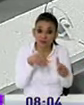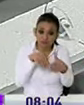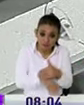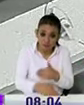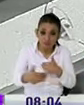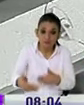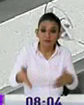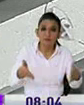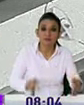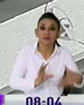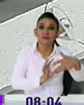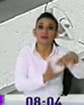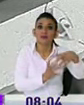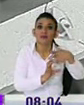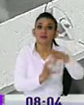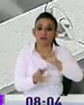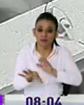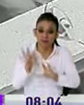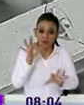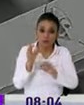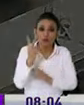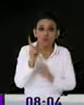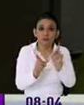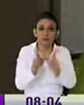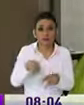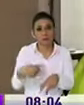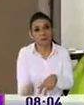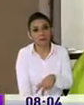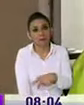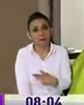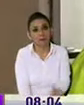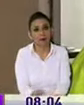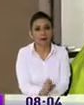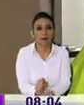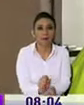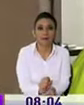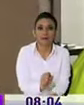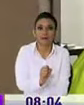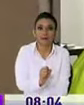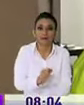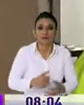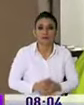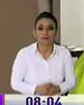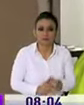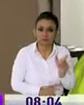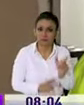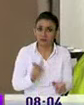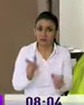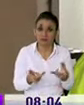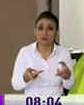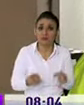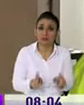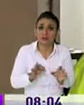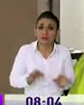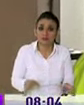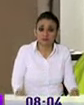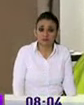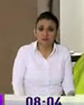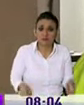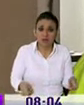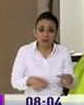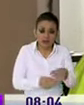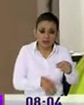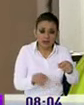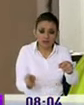lavandería y se topan con 2 personas botadas en el piso. Donde ya estaban listas con las maletas que ya estaban